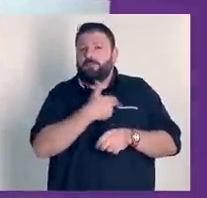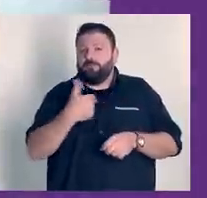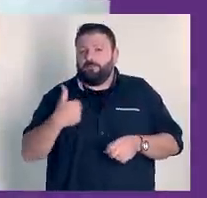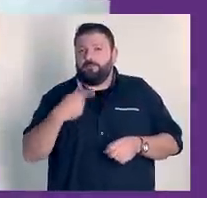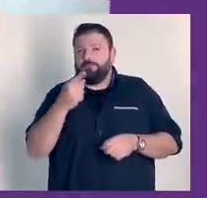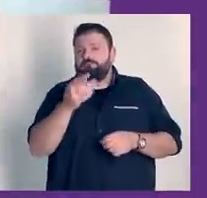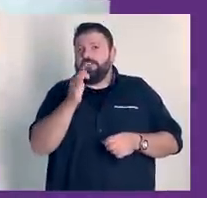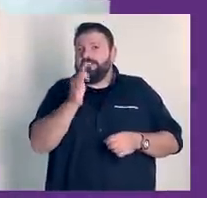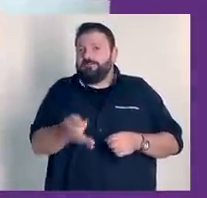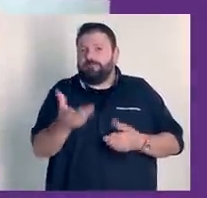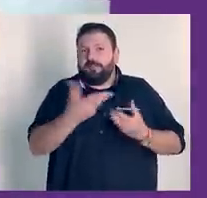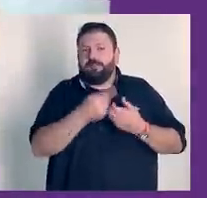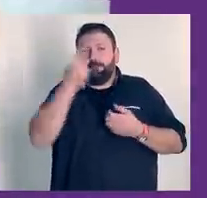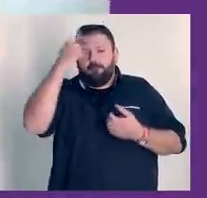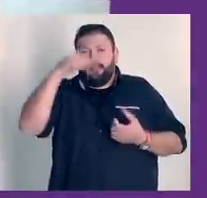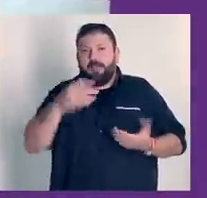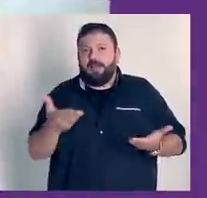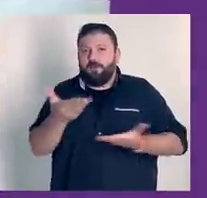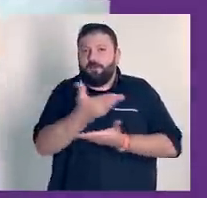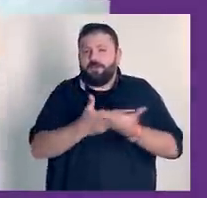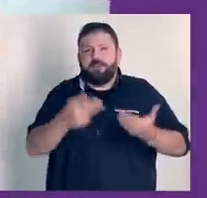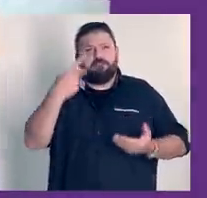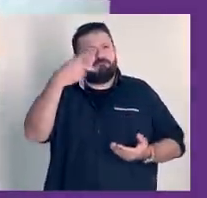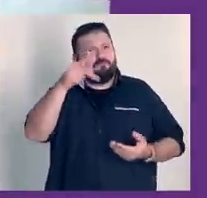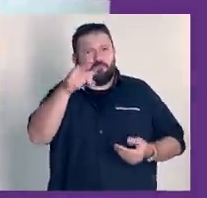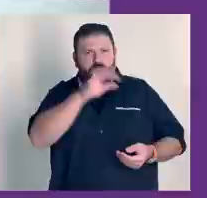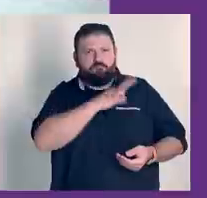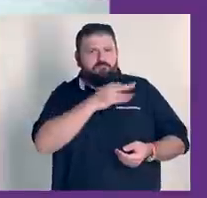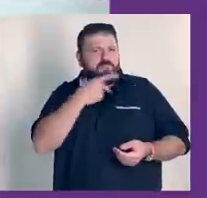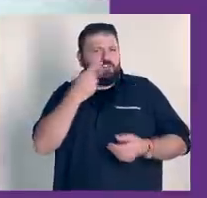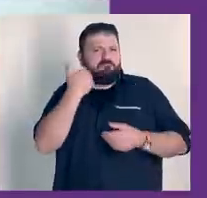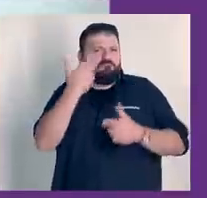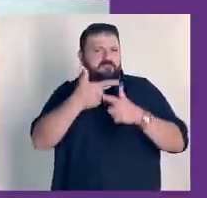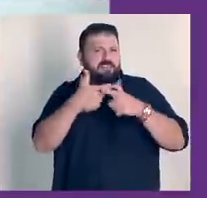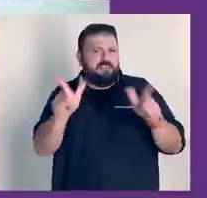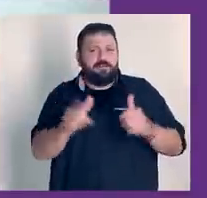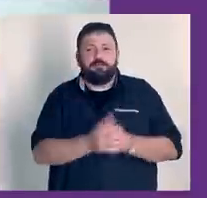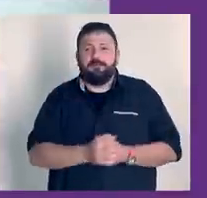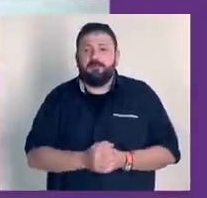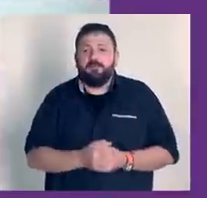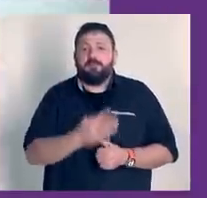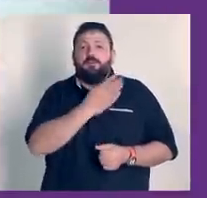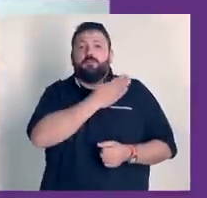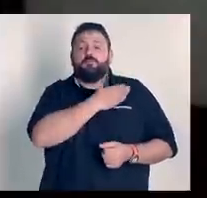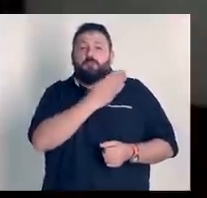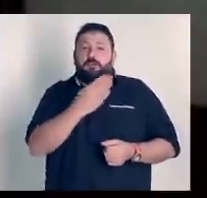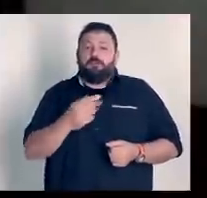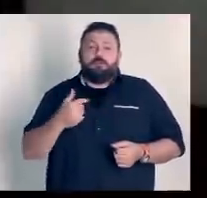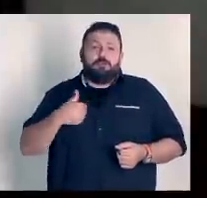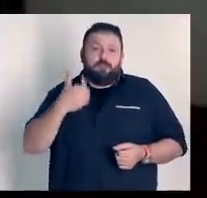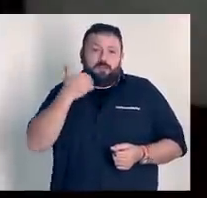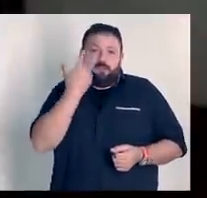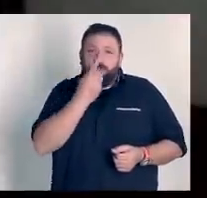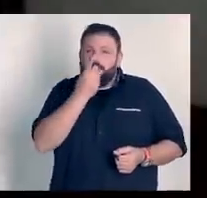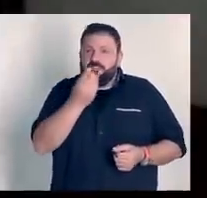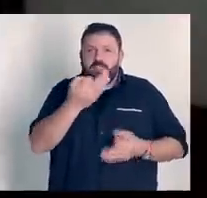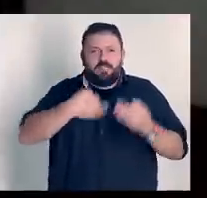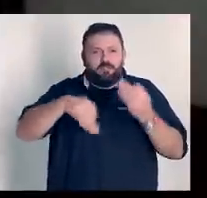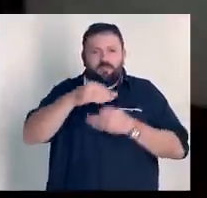todo lo que te ha funcionado y bueno, el foro es tuyo, adelante. Bueno, pues decirles a todos, gracias por estar